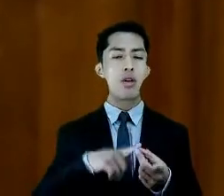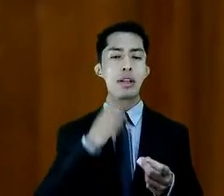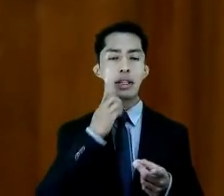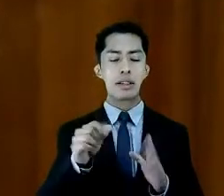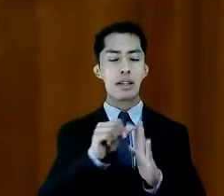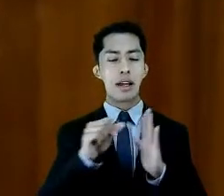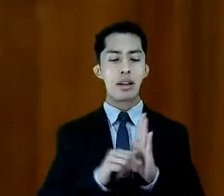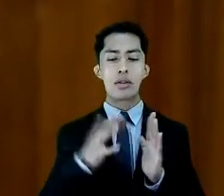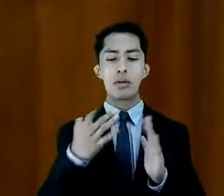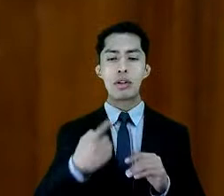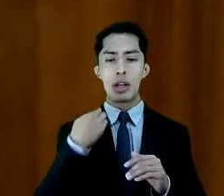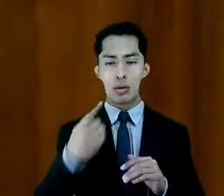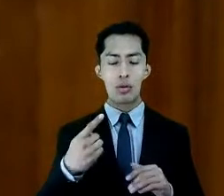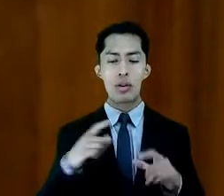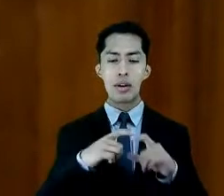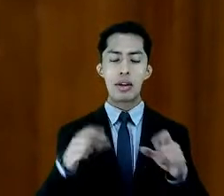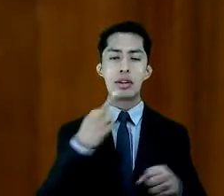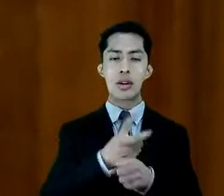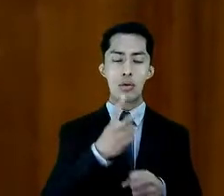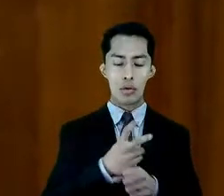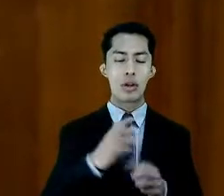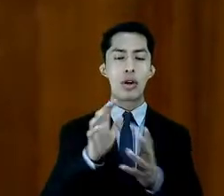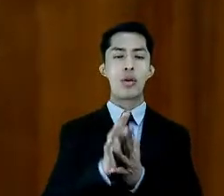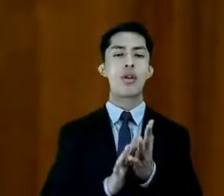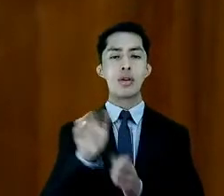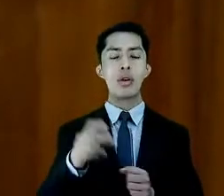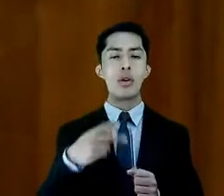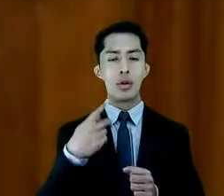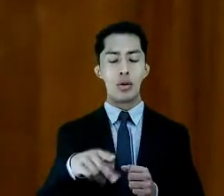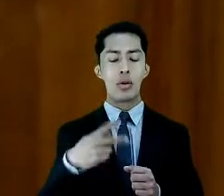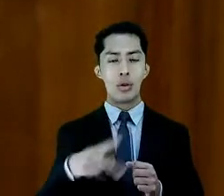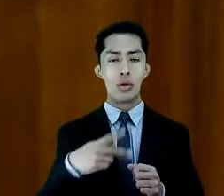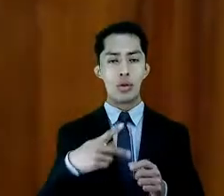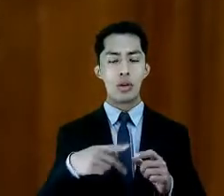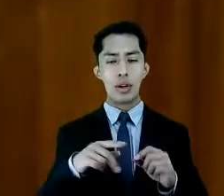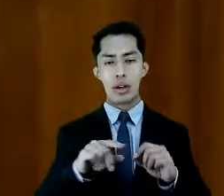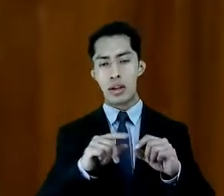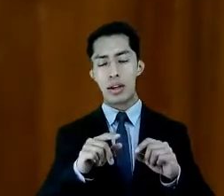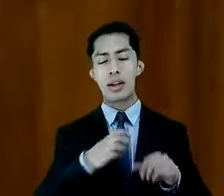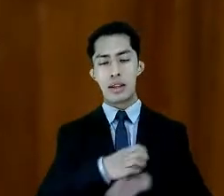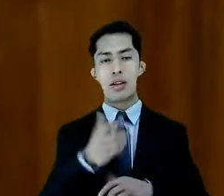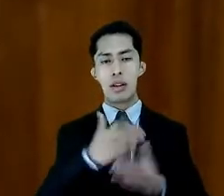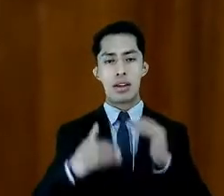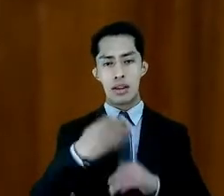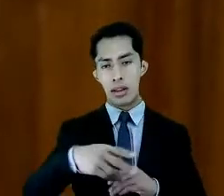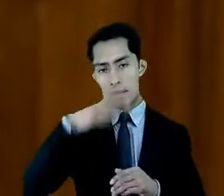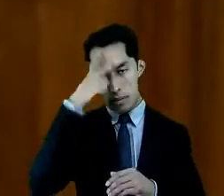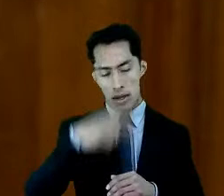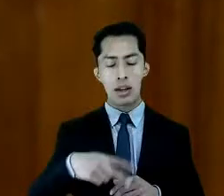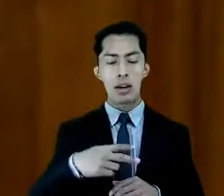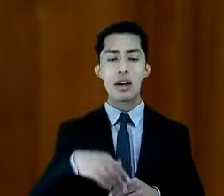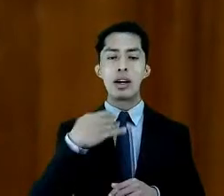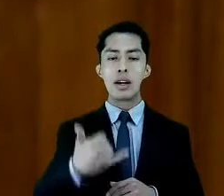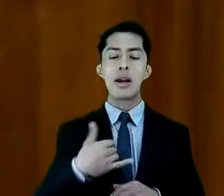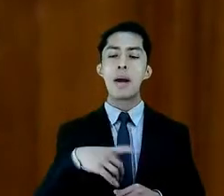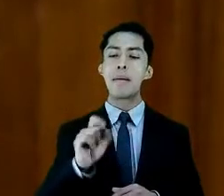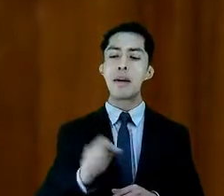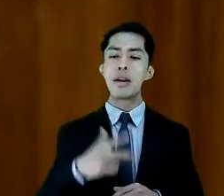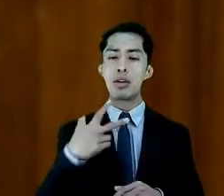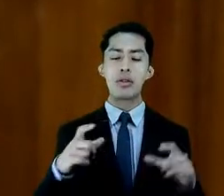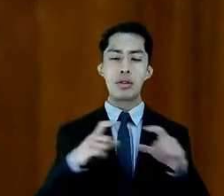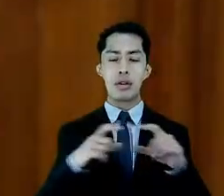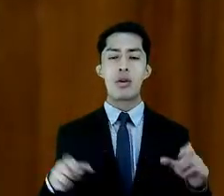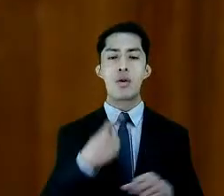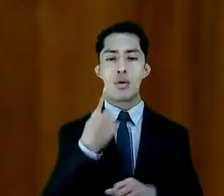artículos 51, fracción 2 de la Constitución Política del Estado Libre y Soberano de México y 28,